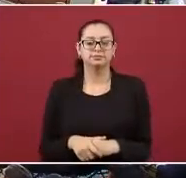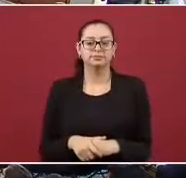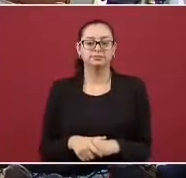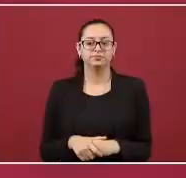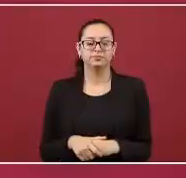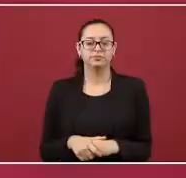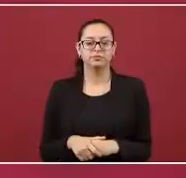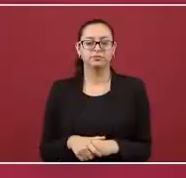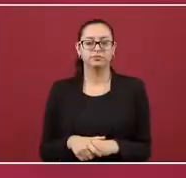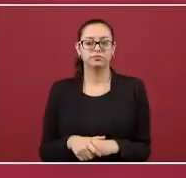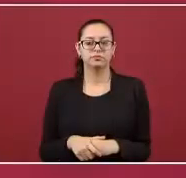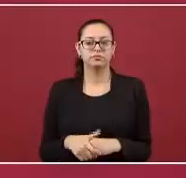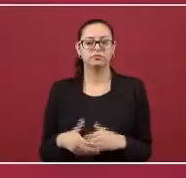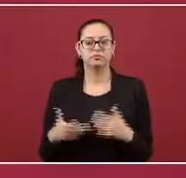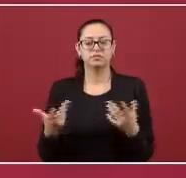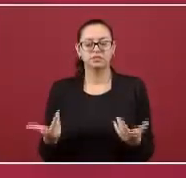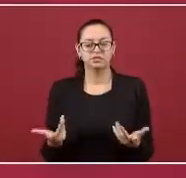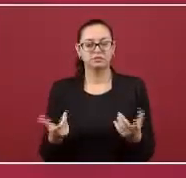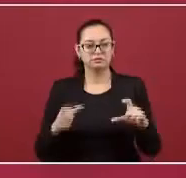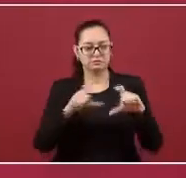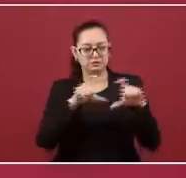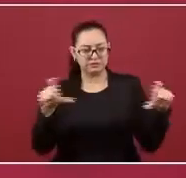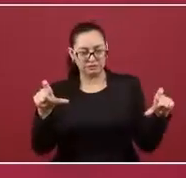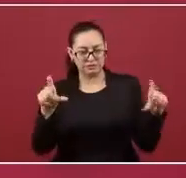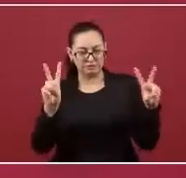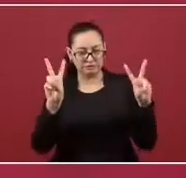cuál es la respuesta a esa frase?